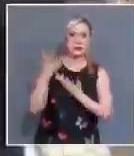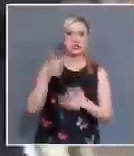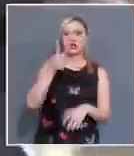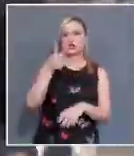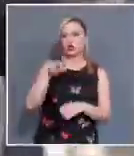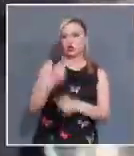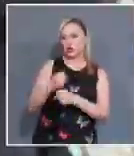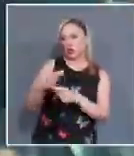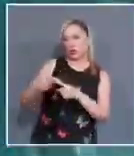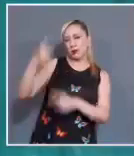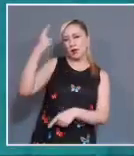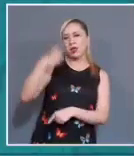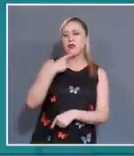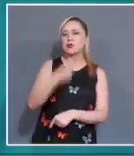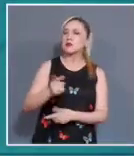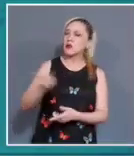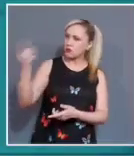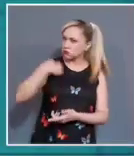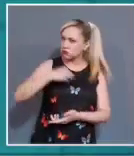sido discriminada,